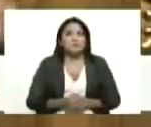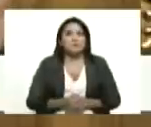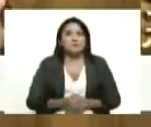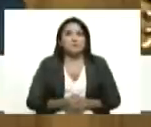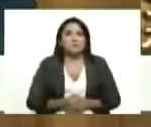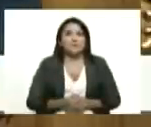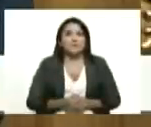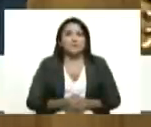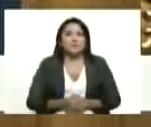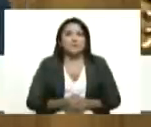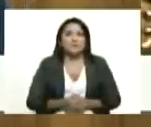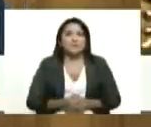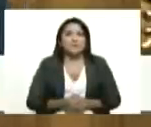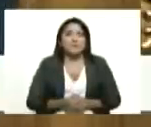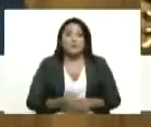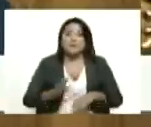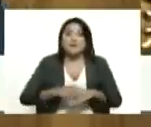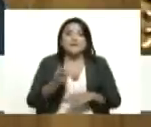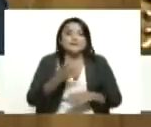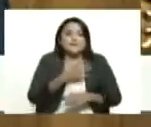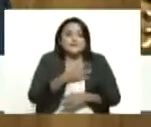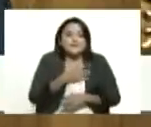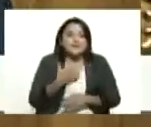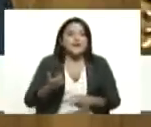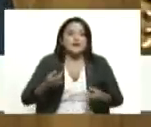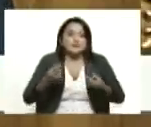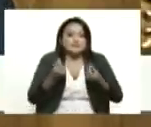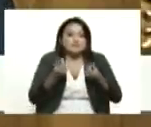Acumulación de riqueza.